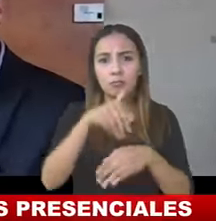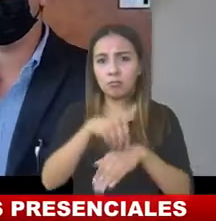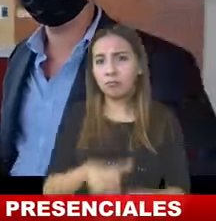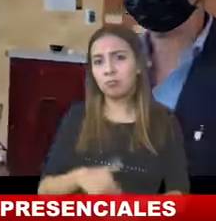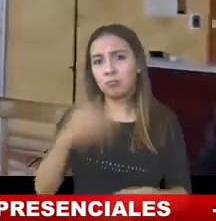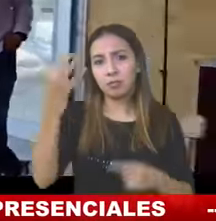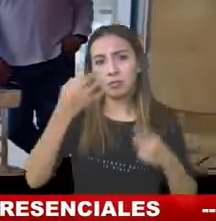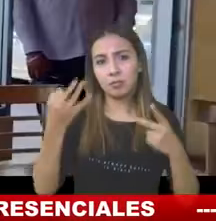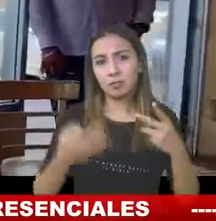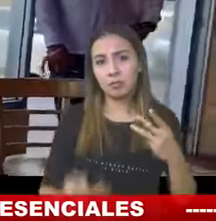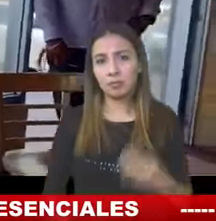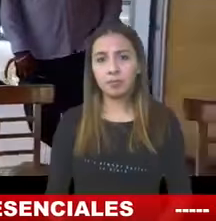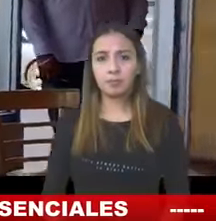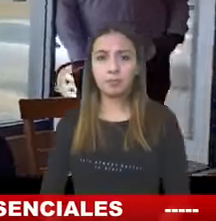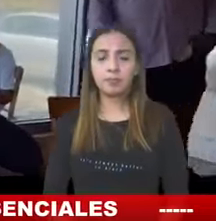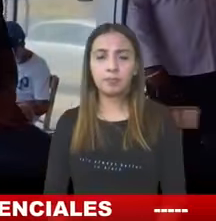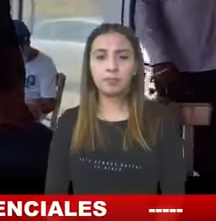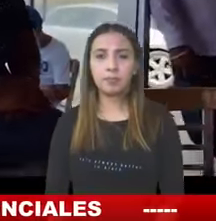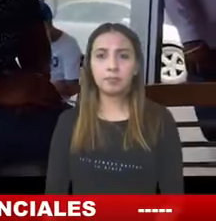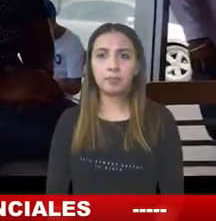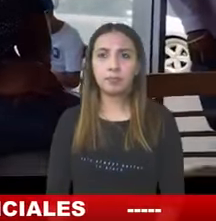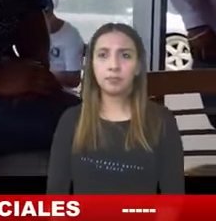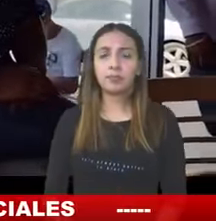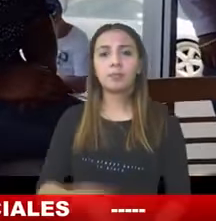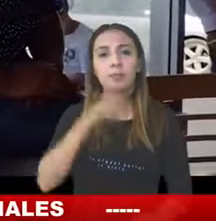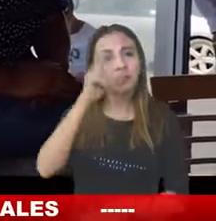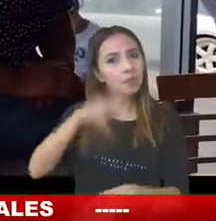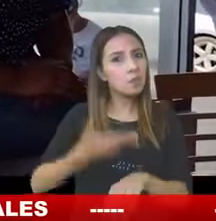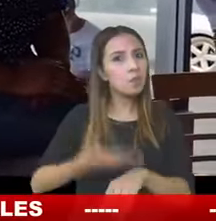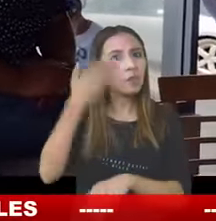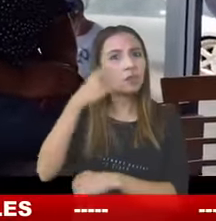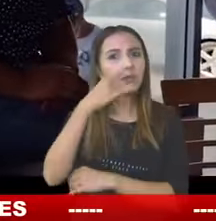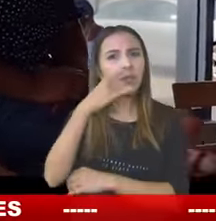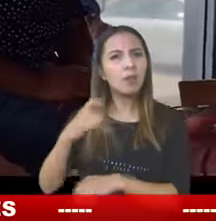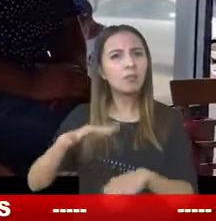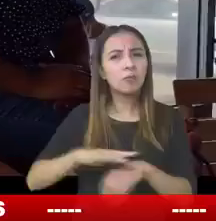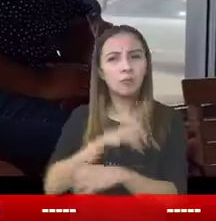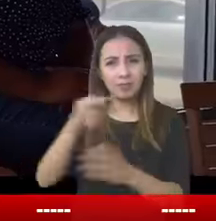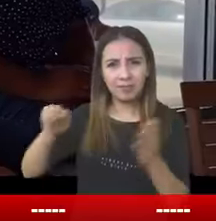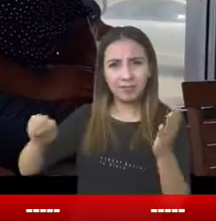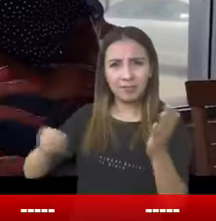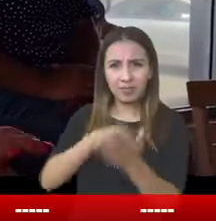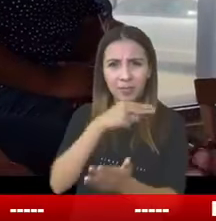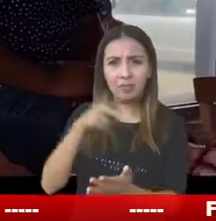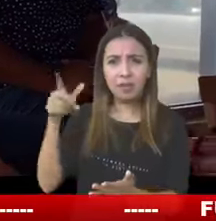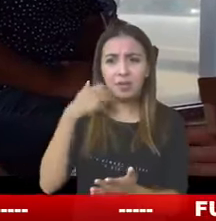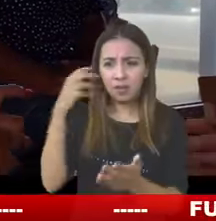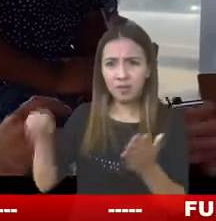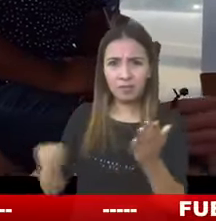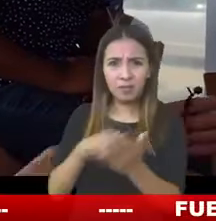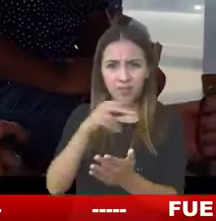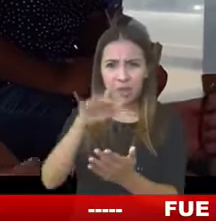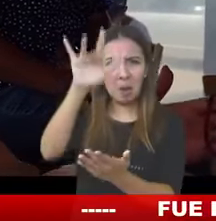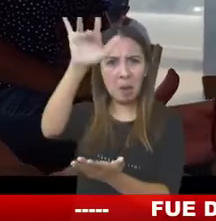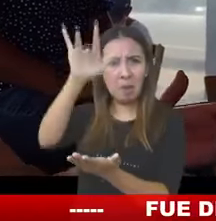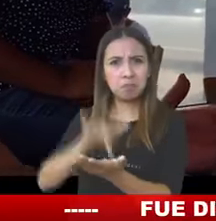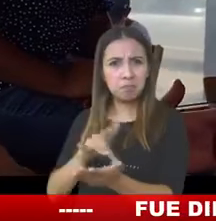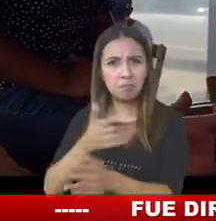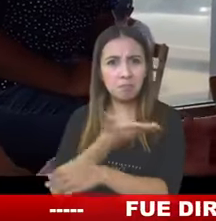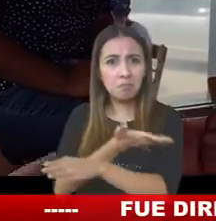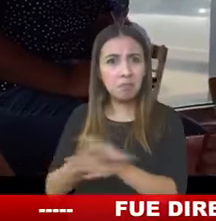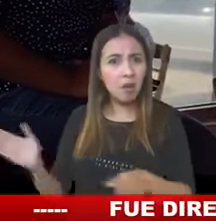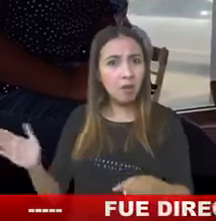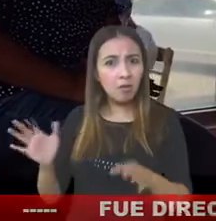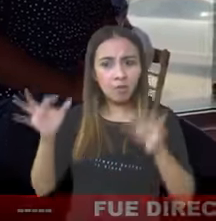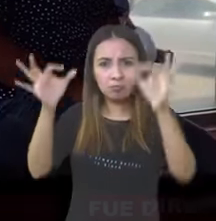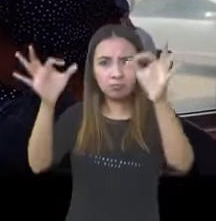Correcto. Okay, ahora sí. Es muy curioso porque donde quieren que firmes es una hoja en blanco con los logos donde únicamente son puras firmas, no